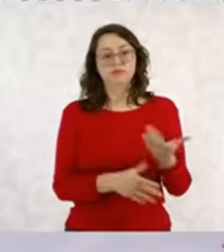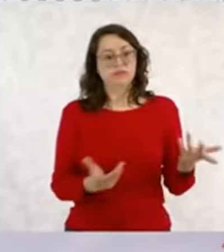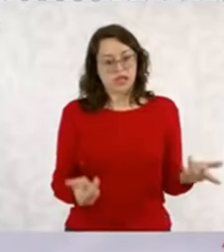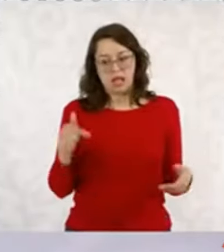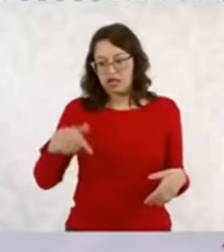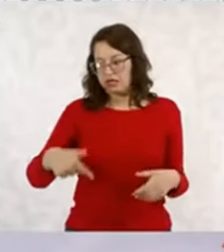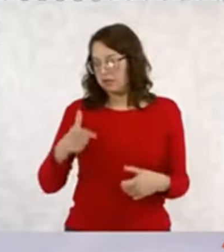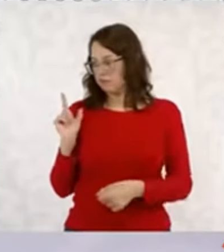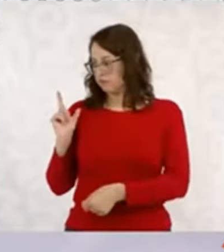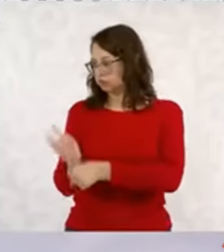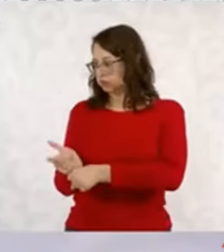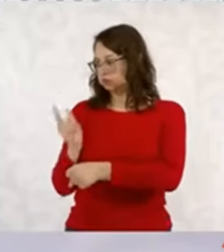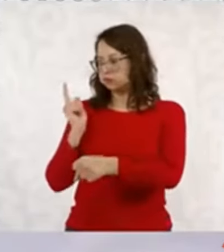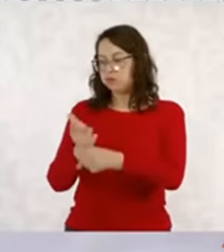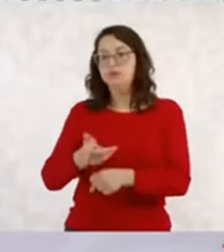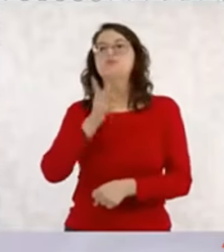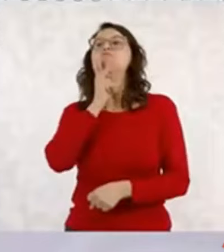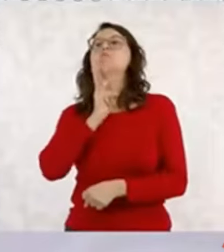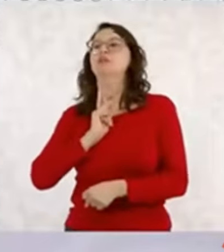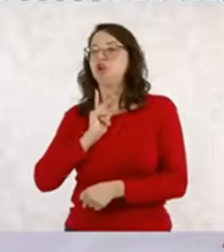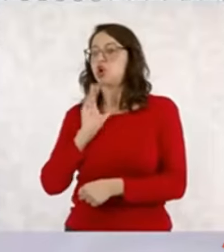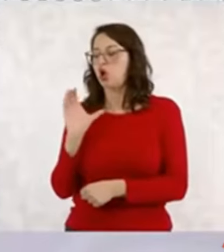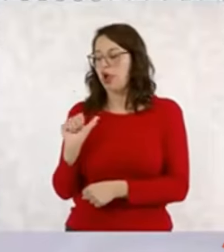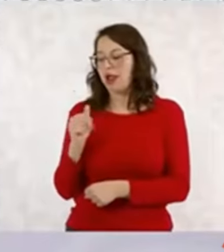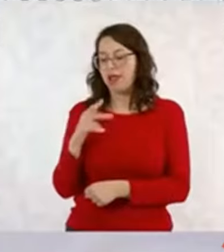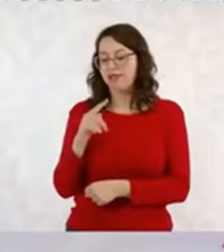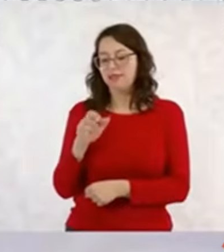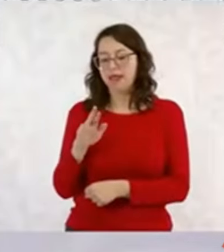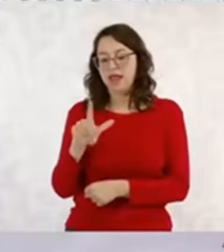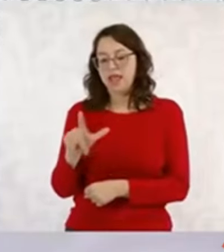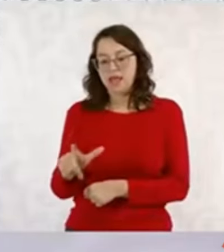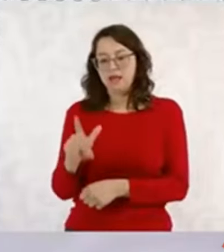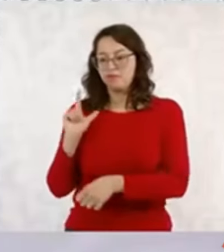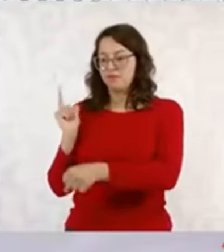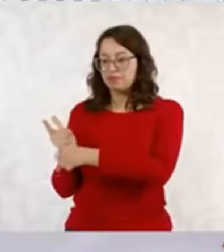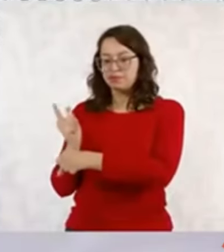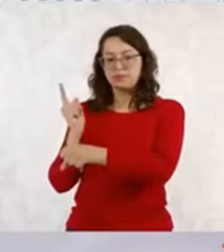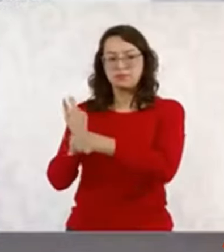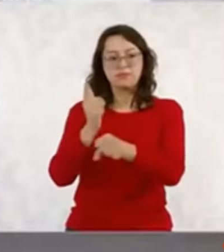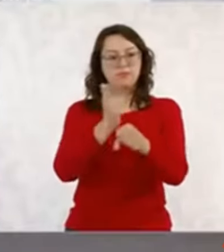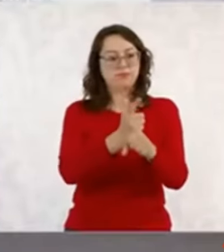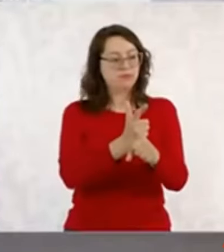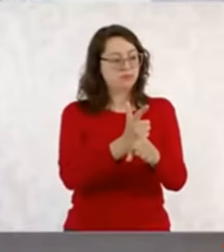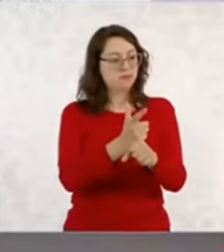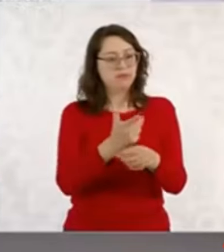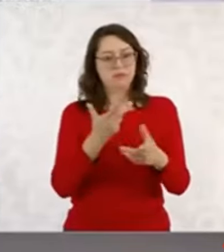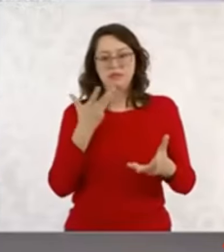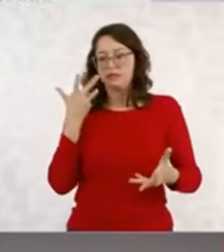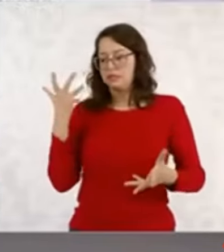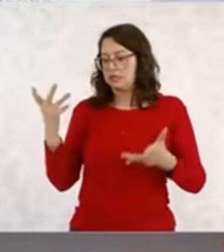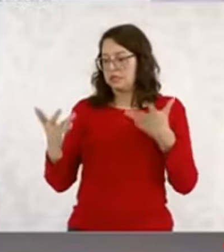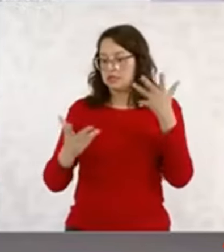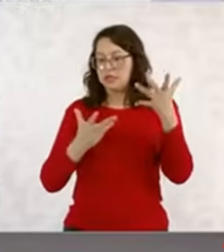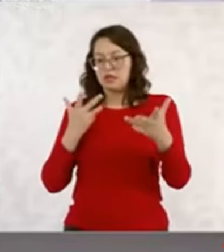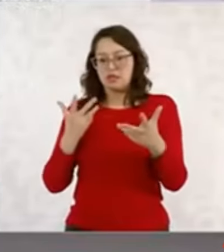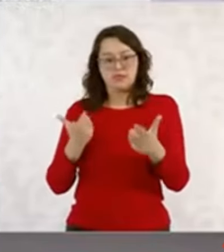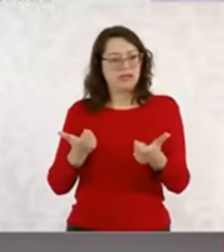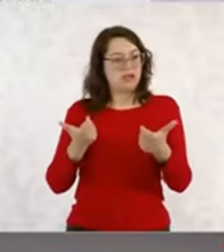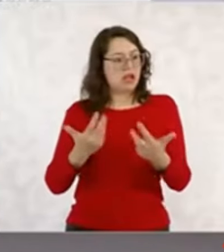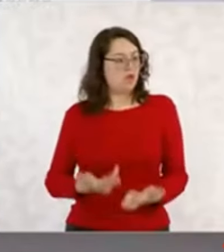otros yacimientos petroleros. Decía López Portillo que el problema para México iba a ser cómo administrar la